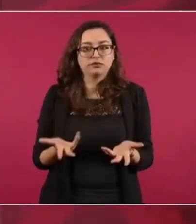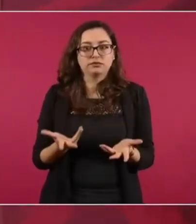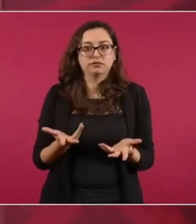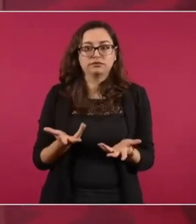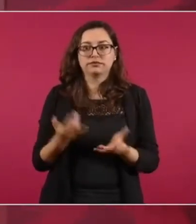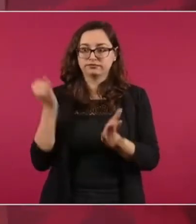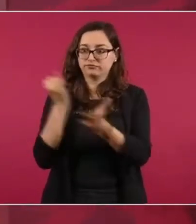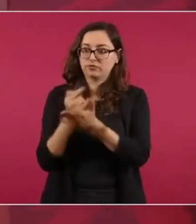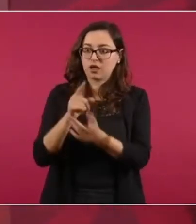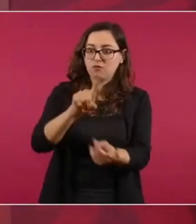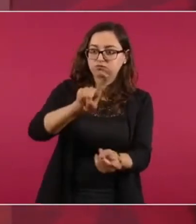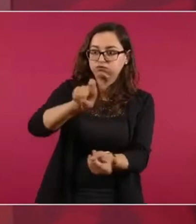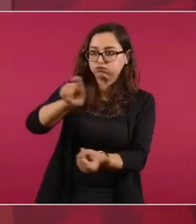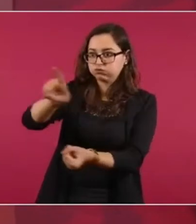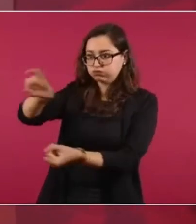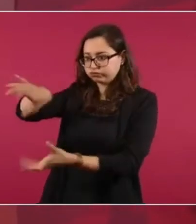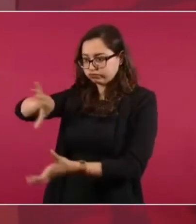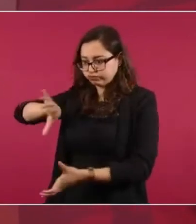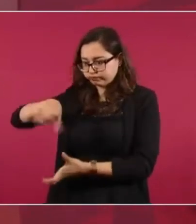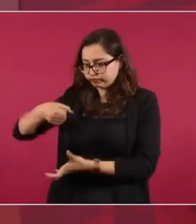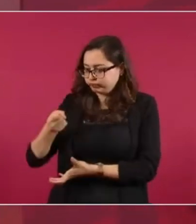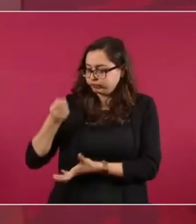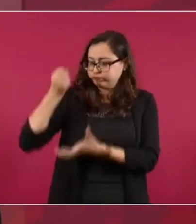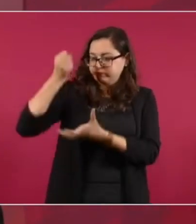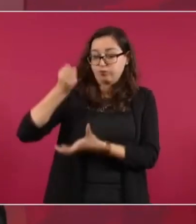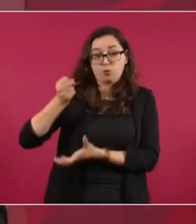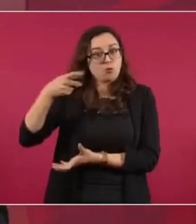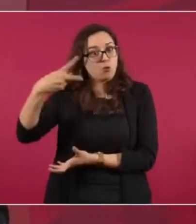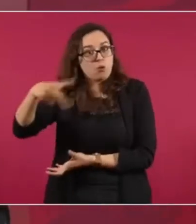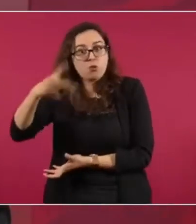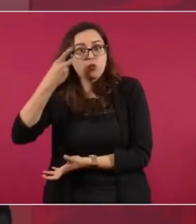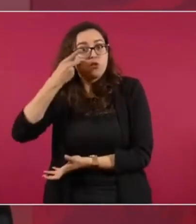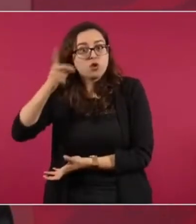que implique dinero público,